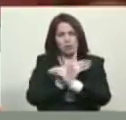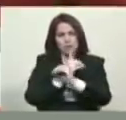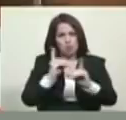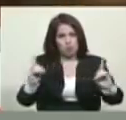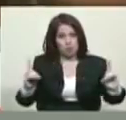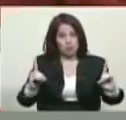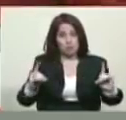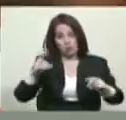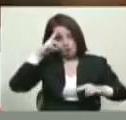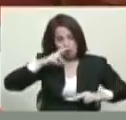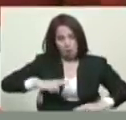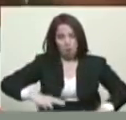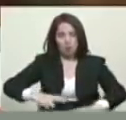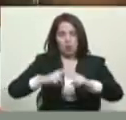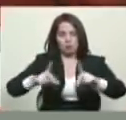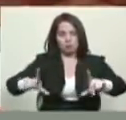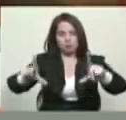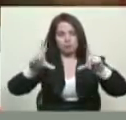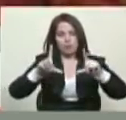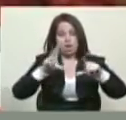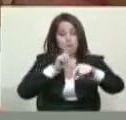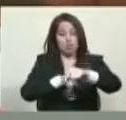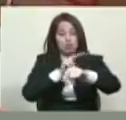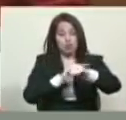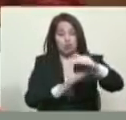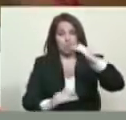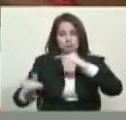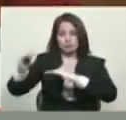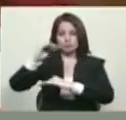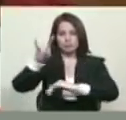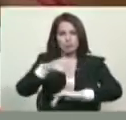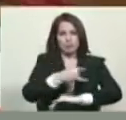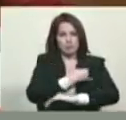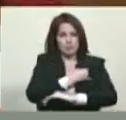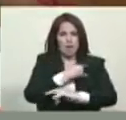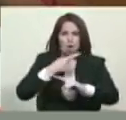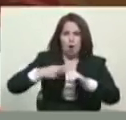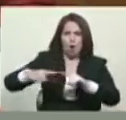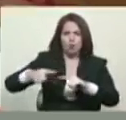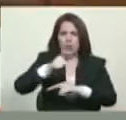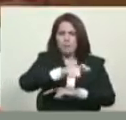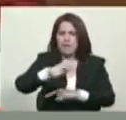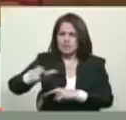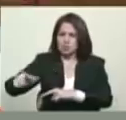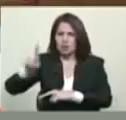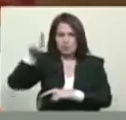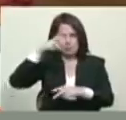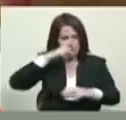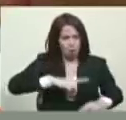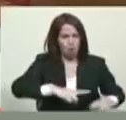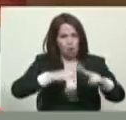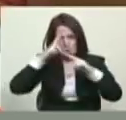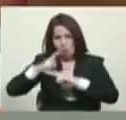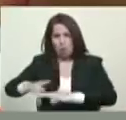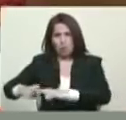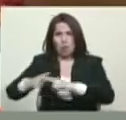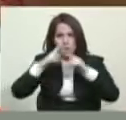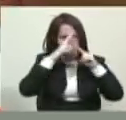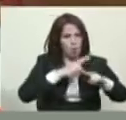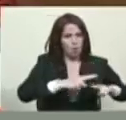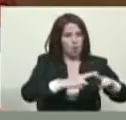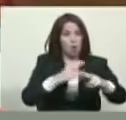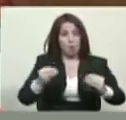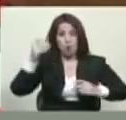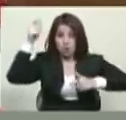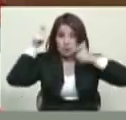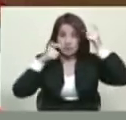Este reconocimiento, doctor honoris causa, ha sido otorgado también a líderes en otras distinciones de la revolución bolivariana, como al comandante supremo